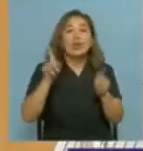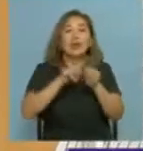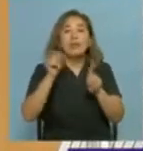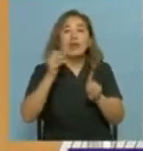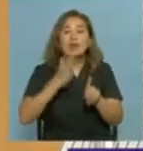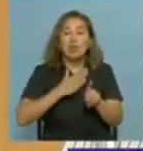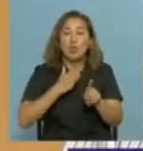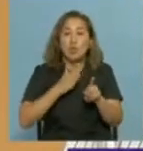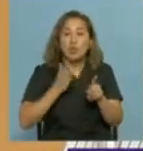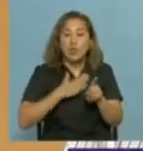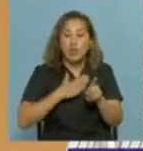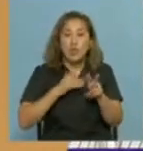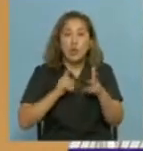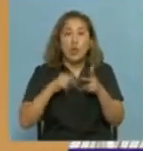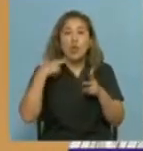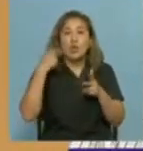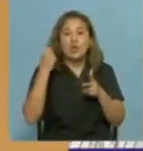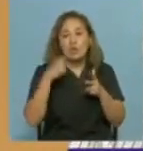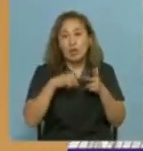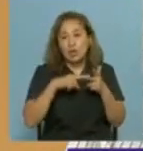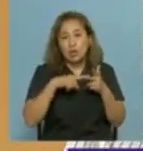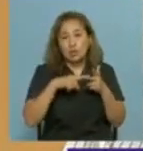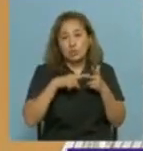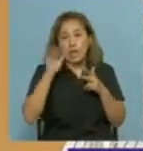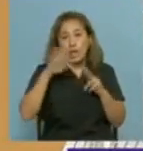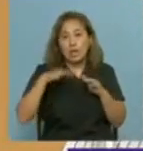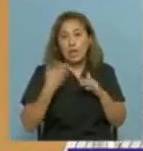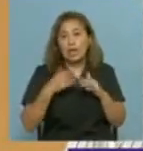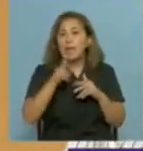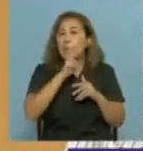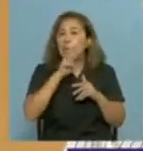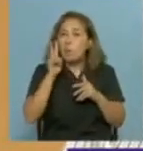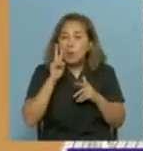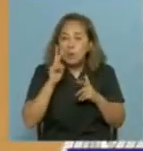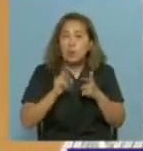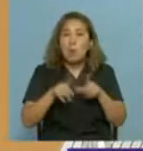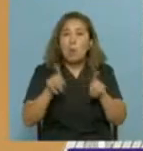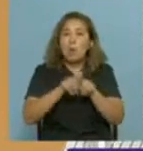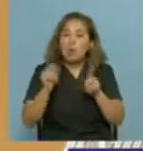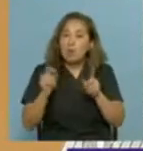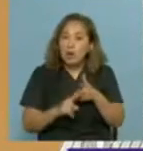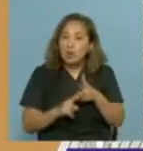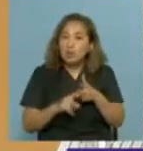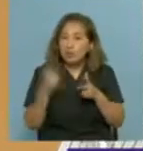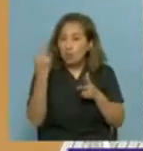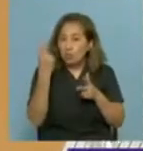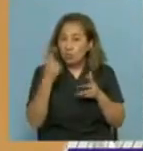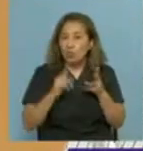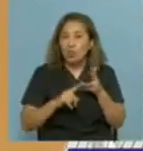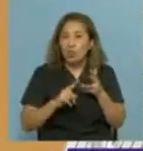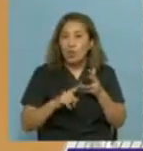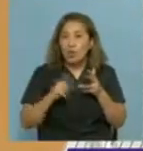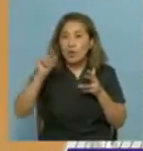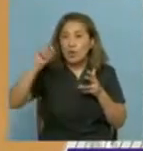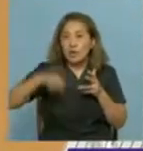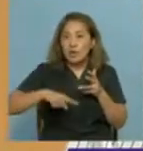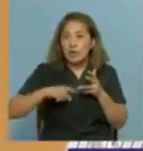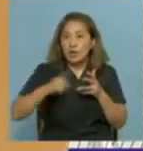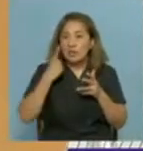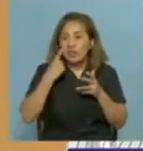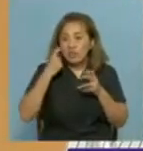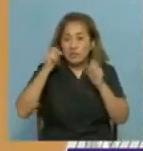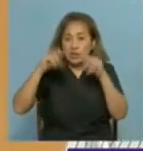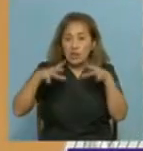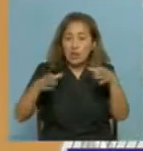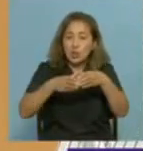acá vemos un grupo este considerado de unos primos mis hermanos dos hermanos y que actualmente hacemos vida acá